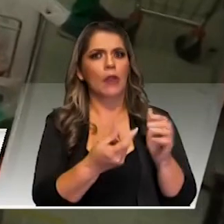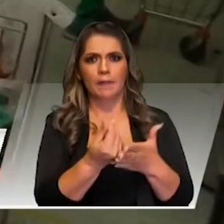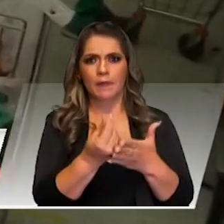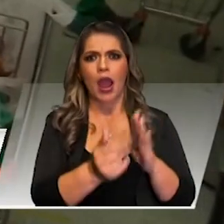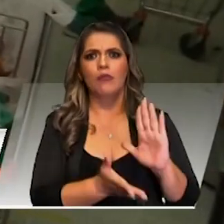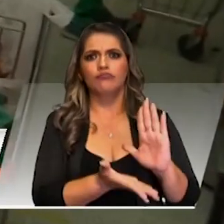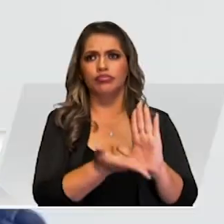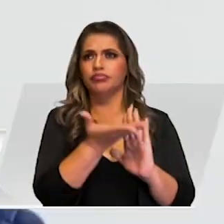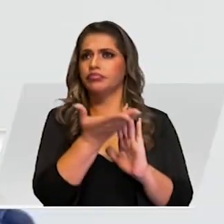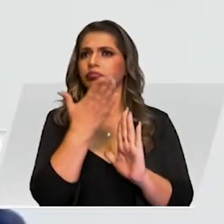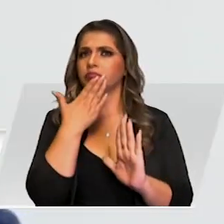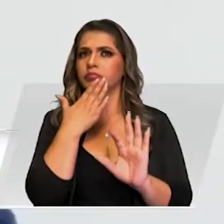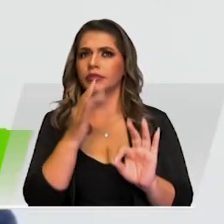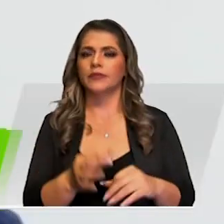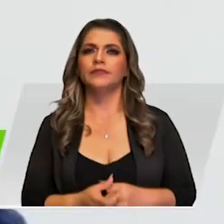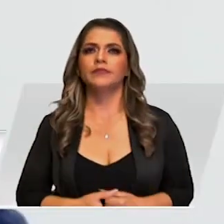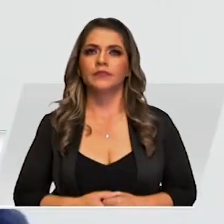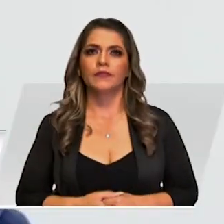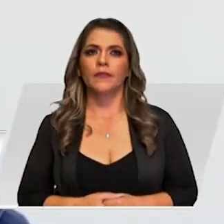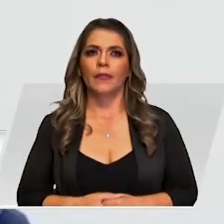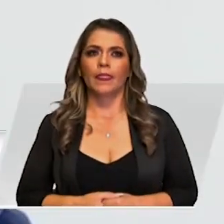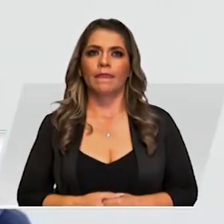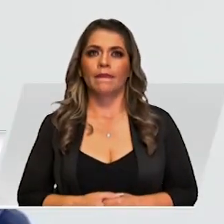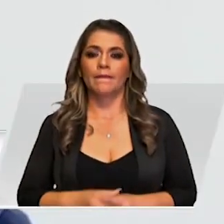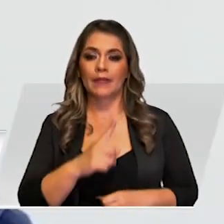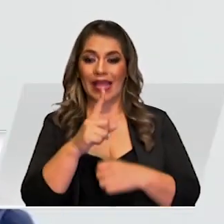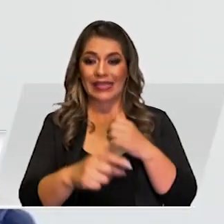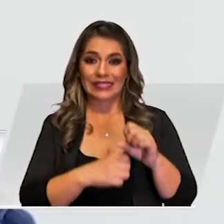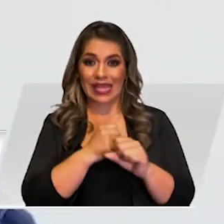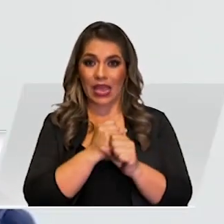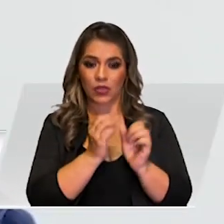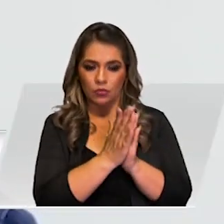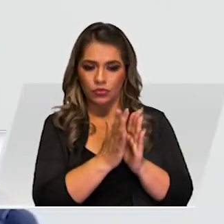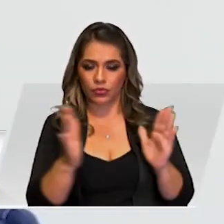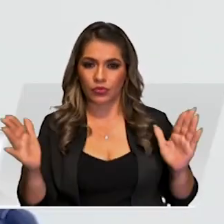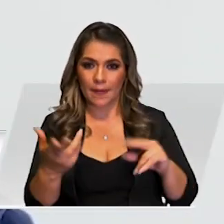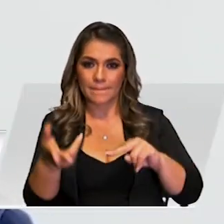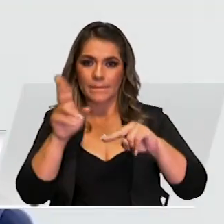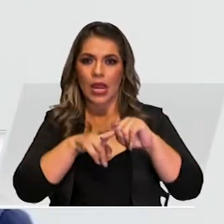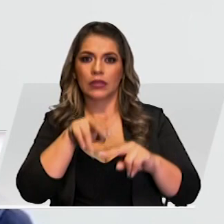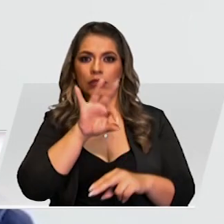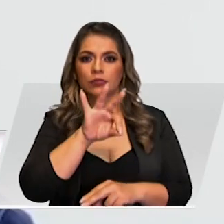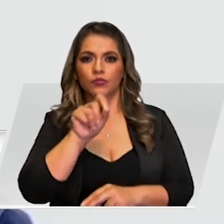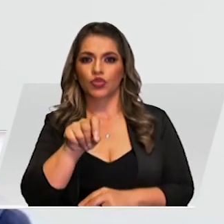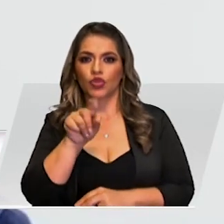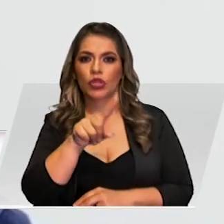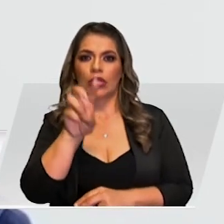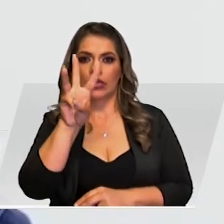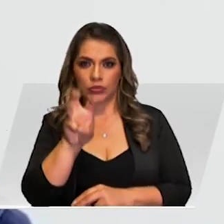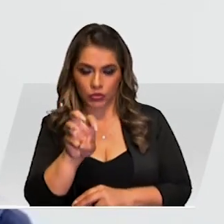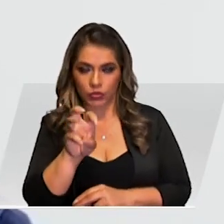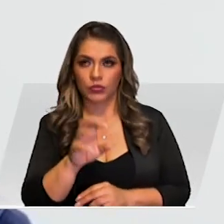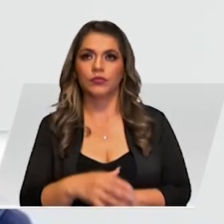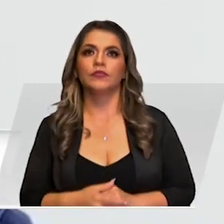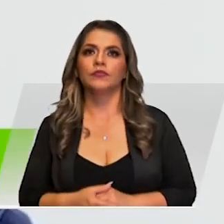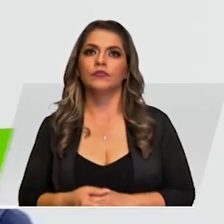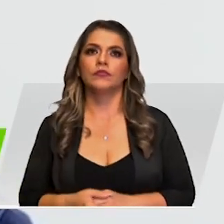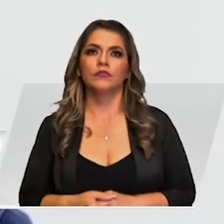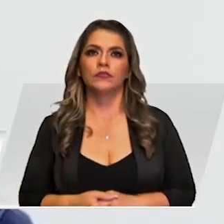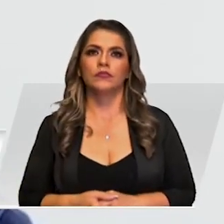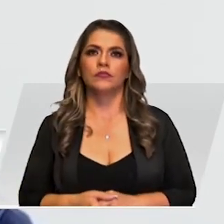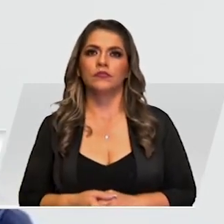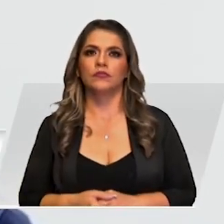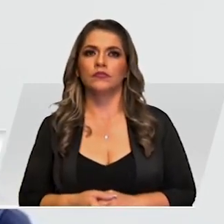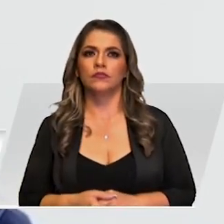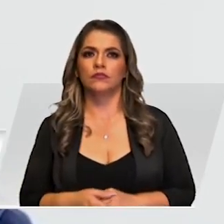de la demanda. La inflación en lo corrido del año se ubicó en 3.18. Eso significa que